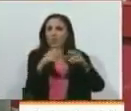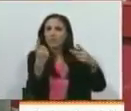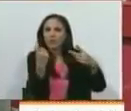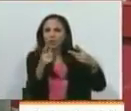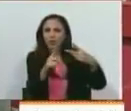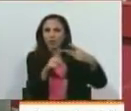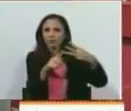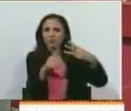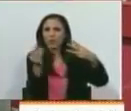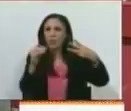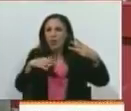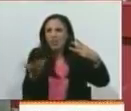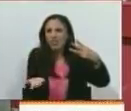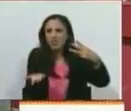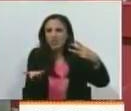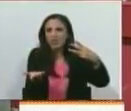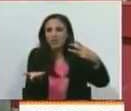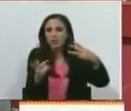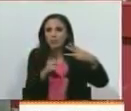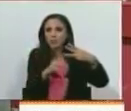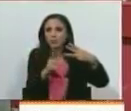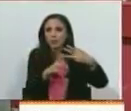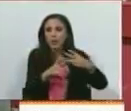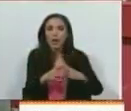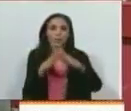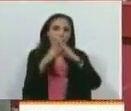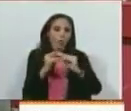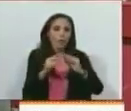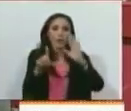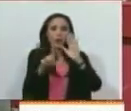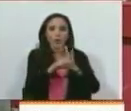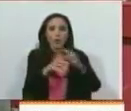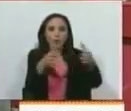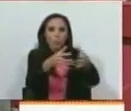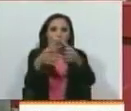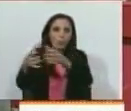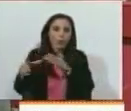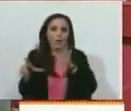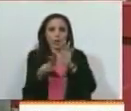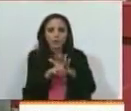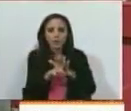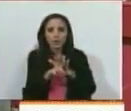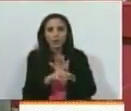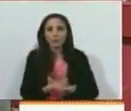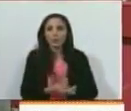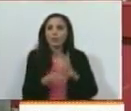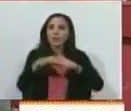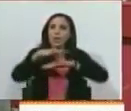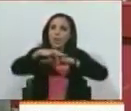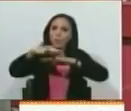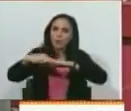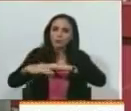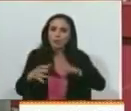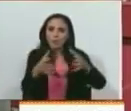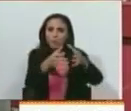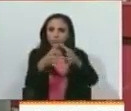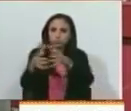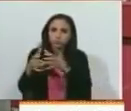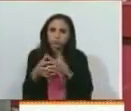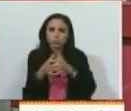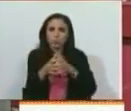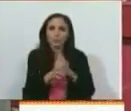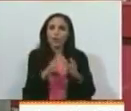elecciones a los consejos legislativos y las elecciones a las cámaras municipales. ¿Verdad?